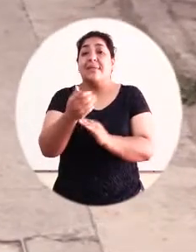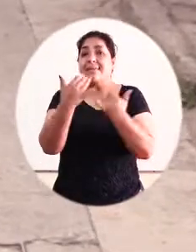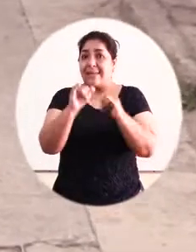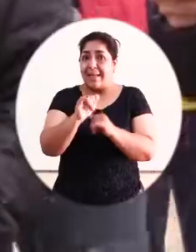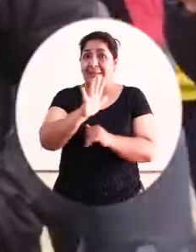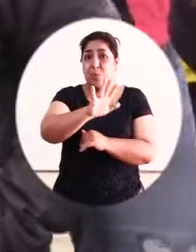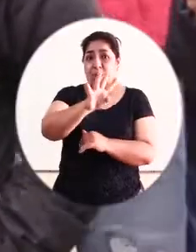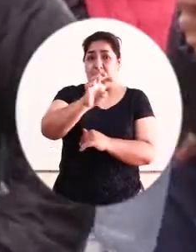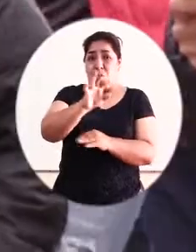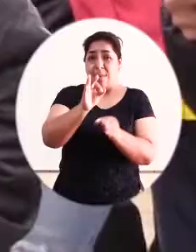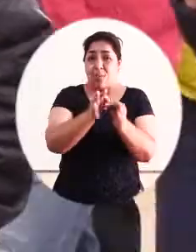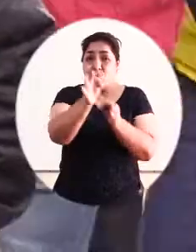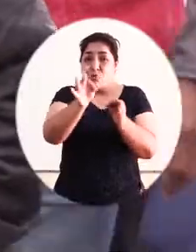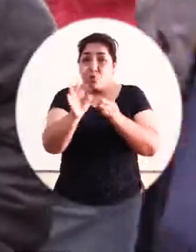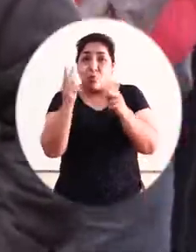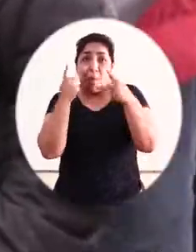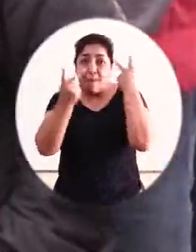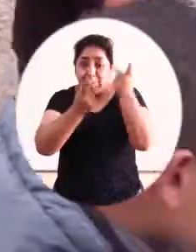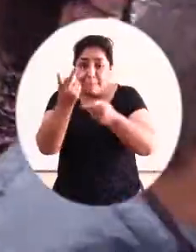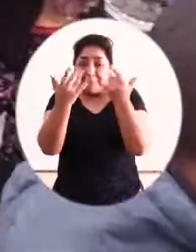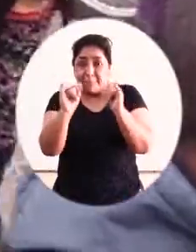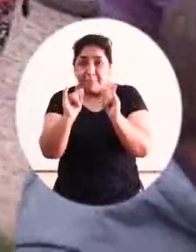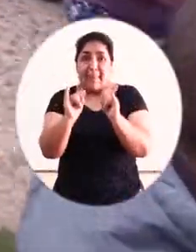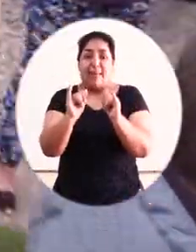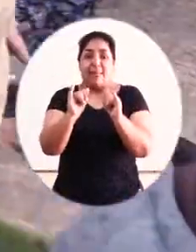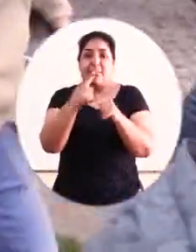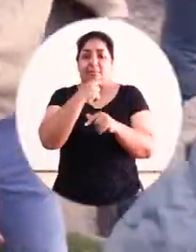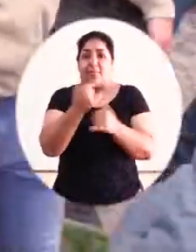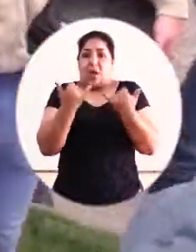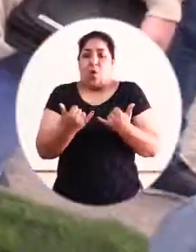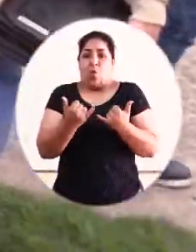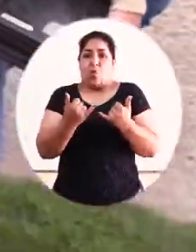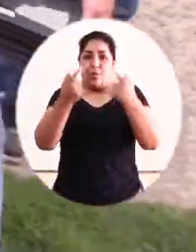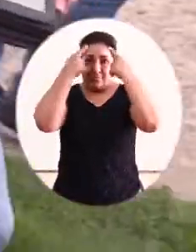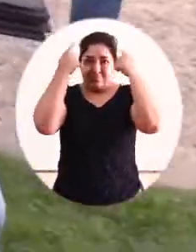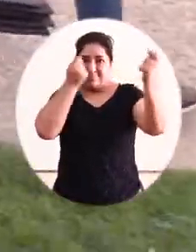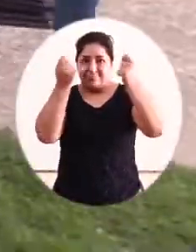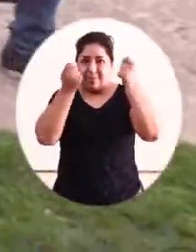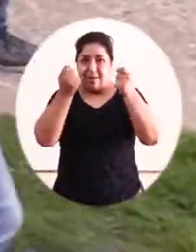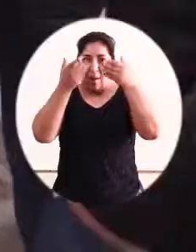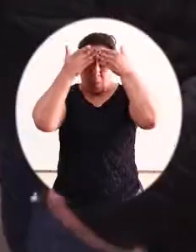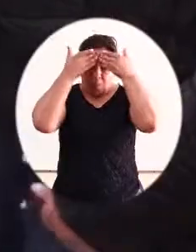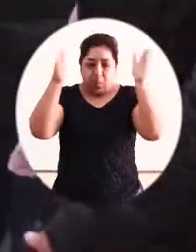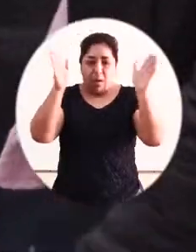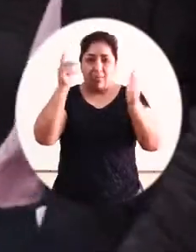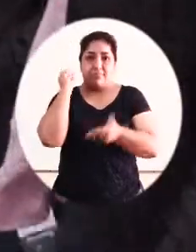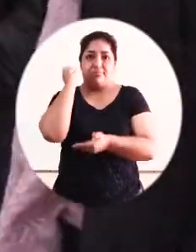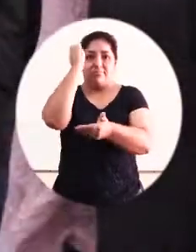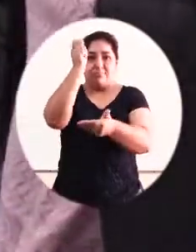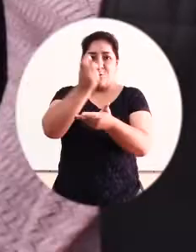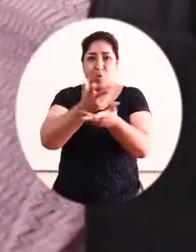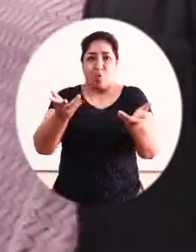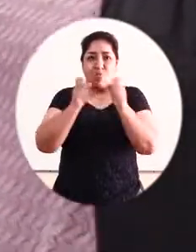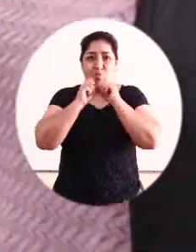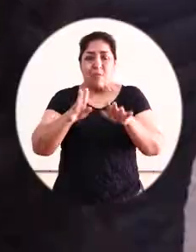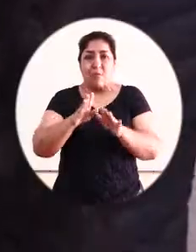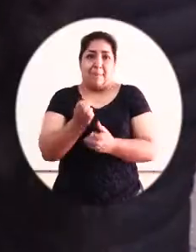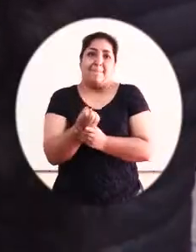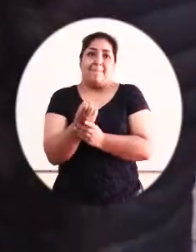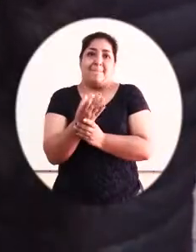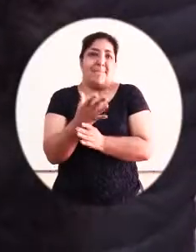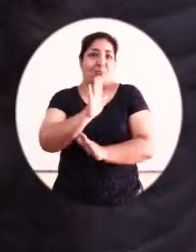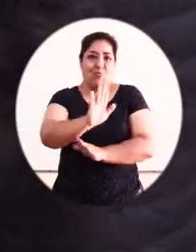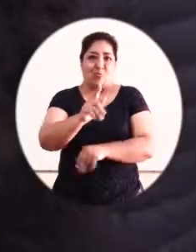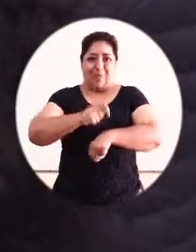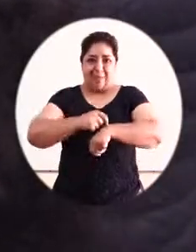59 de los 64 municipios de nariño el turno de hacer parte de la estrategia de democratización de los recursos públicos es